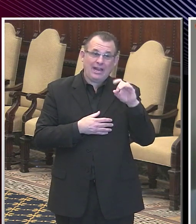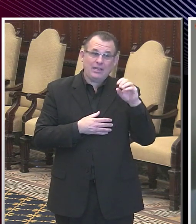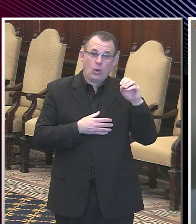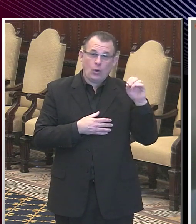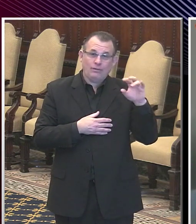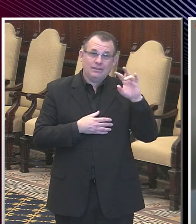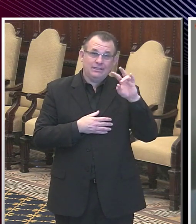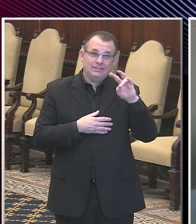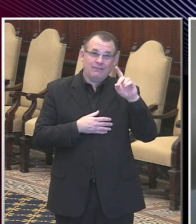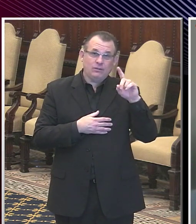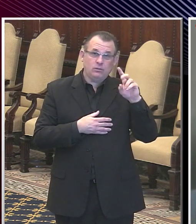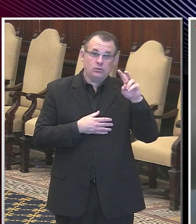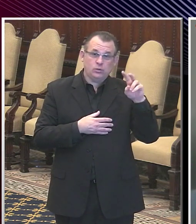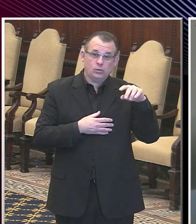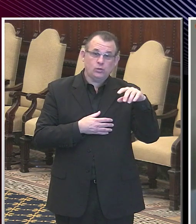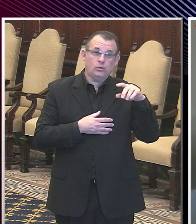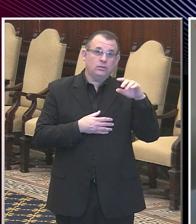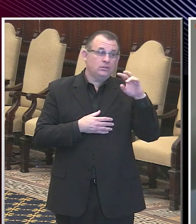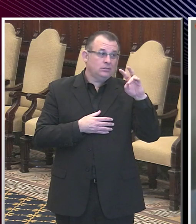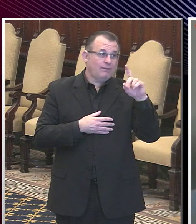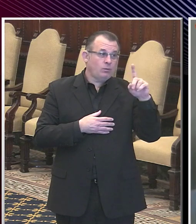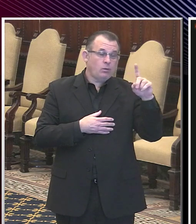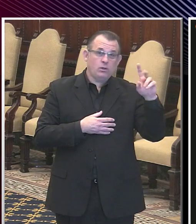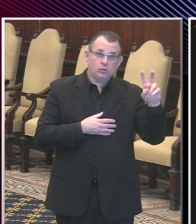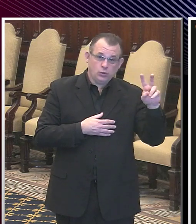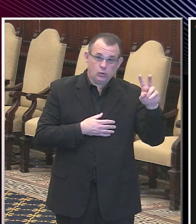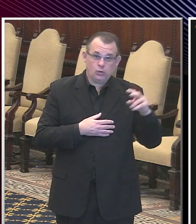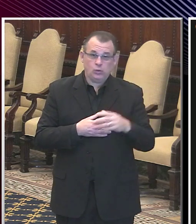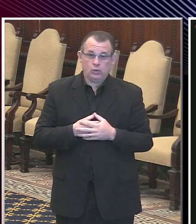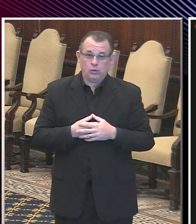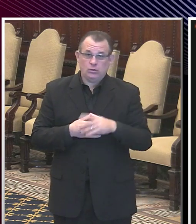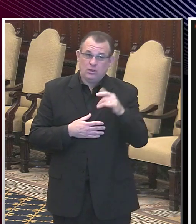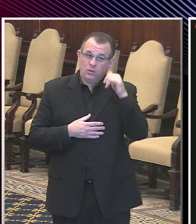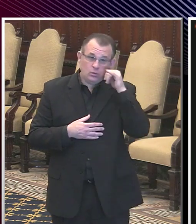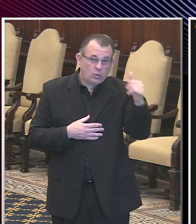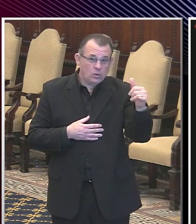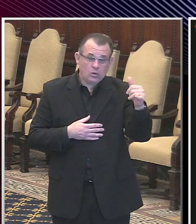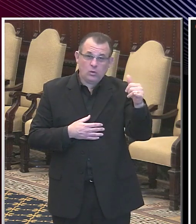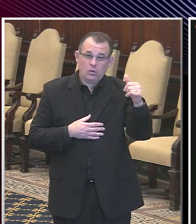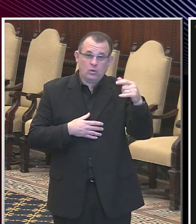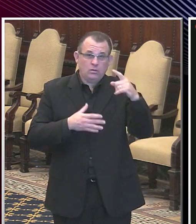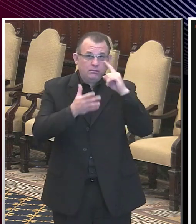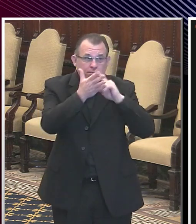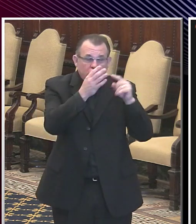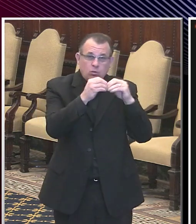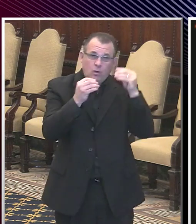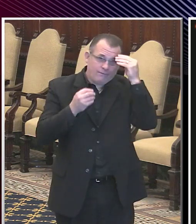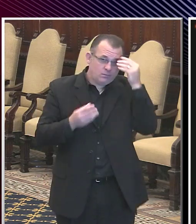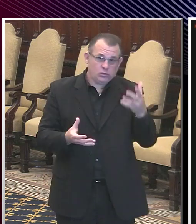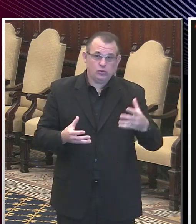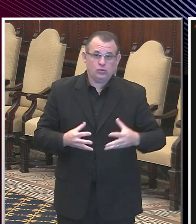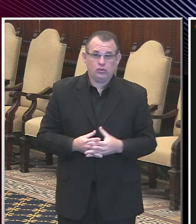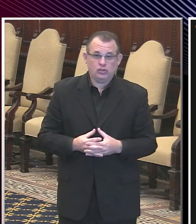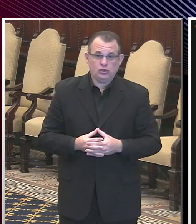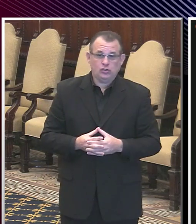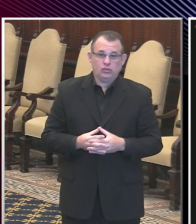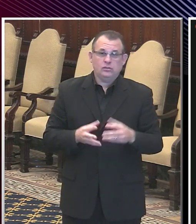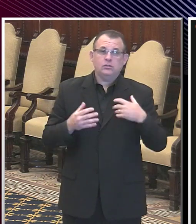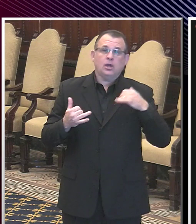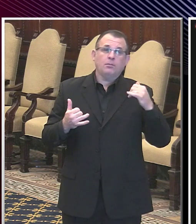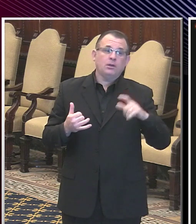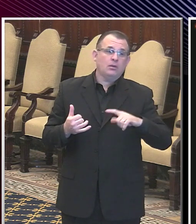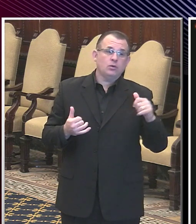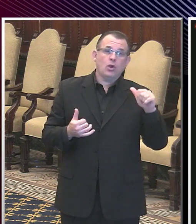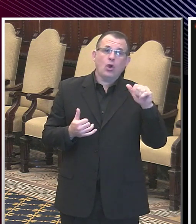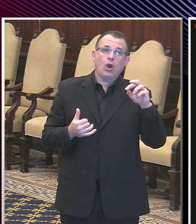1-800-722-7112. Thanks. Thank you, Dr. Farley. We are now going to move to Armando, who will deliver the